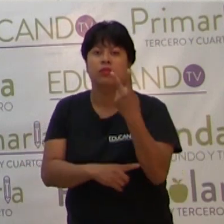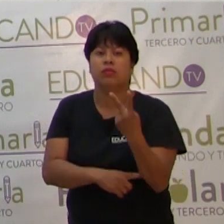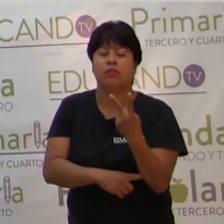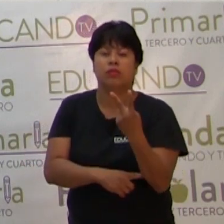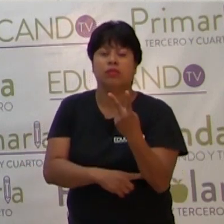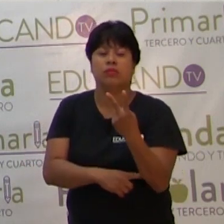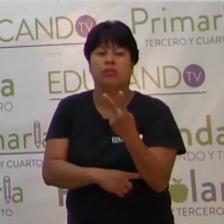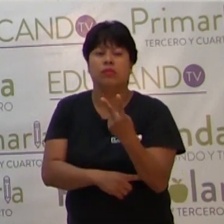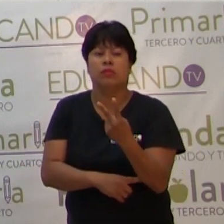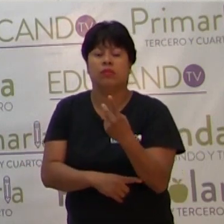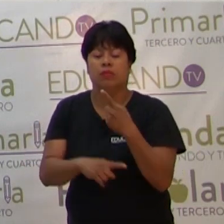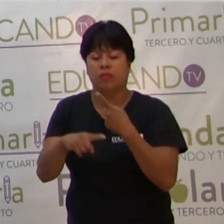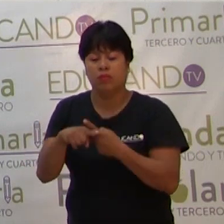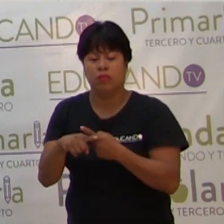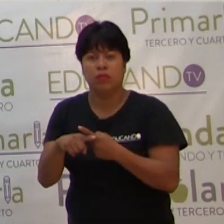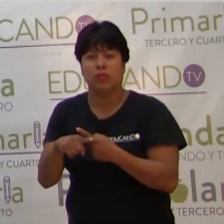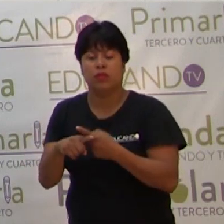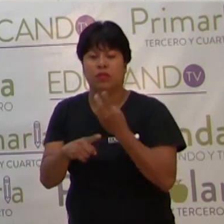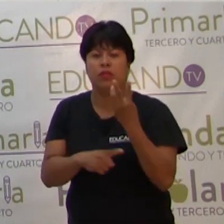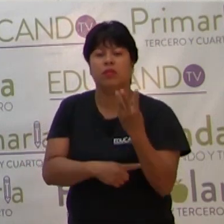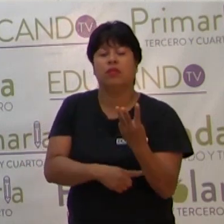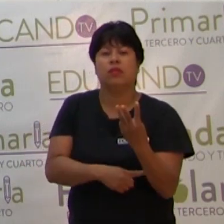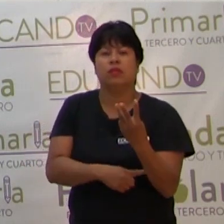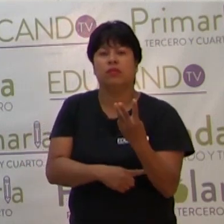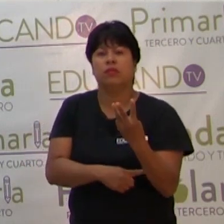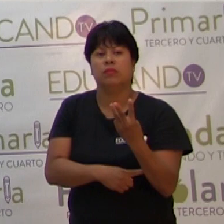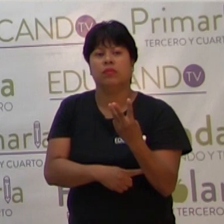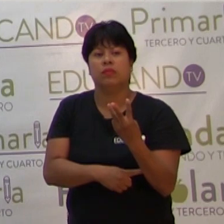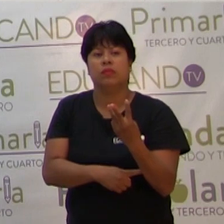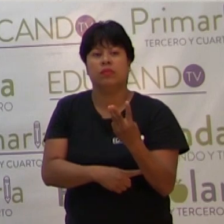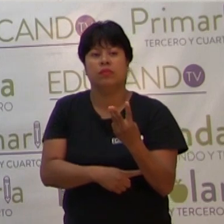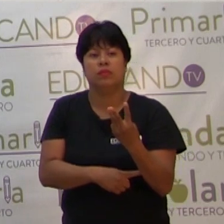2 por 3,